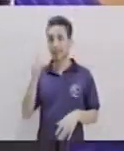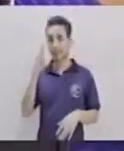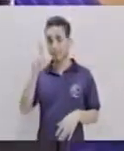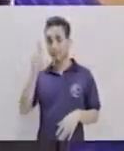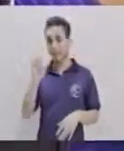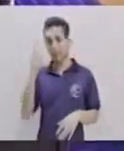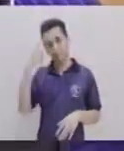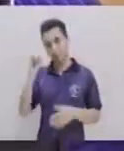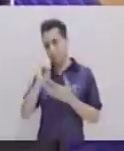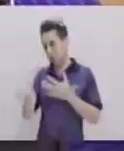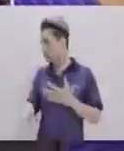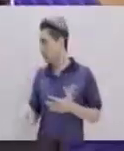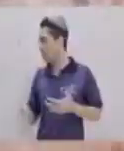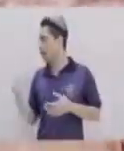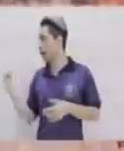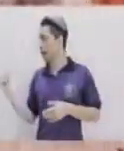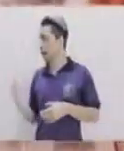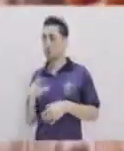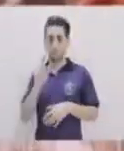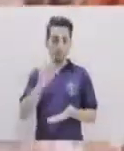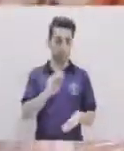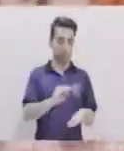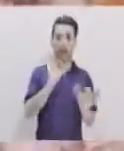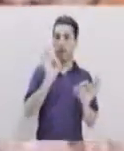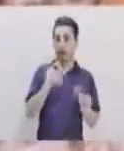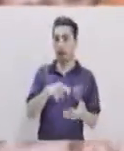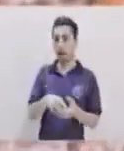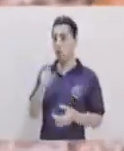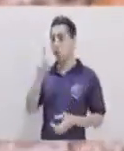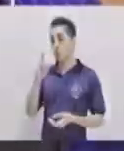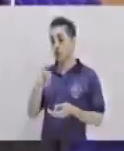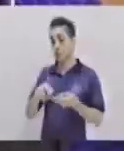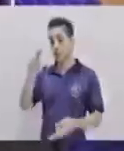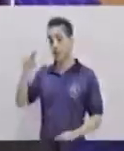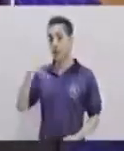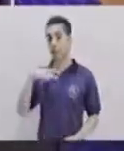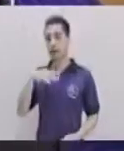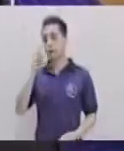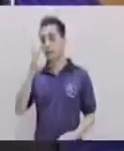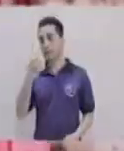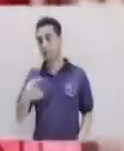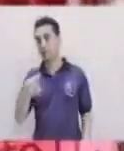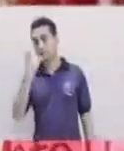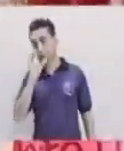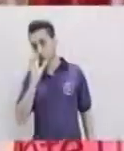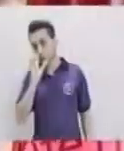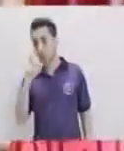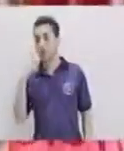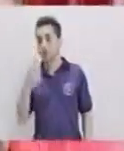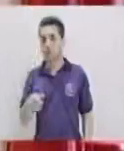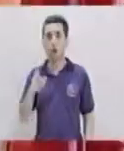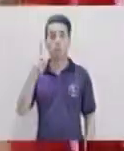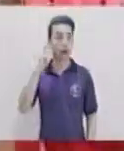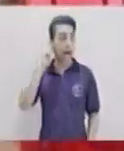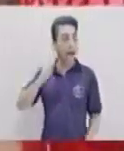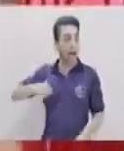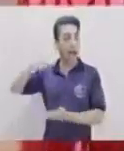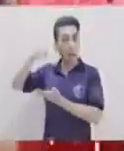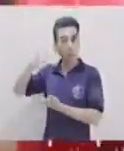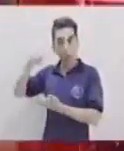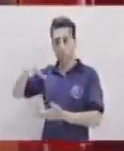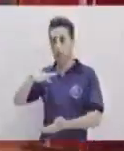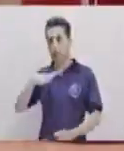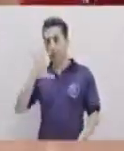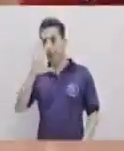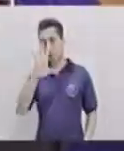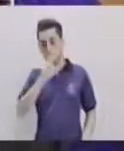este vaso. La botella contiene 3 vasos y el galón contiene 5 botellas. También